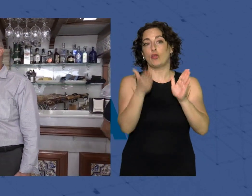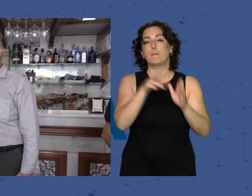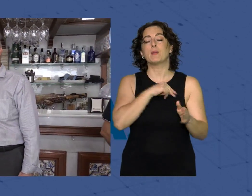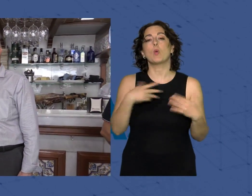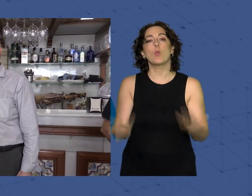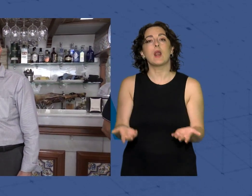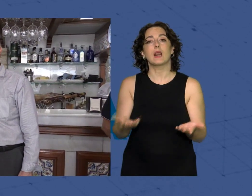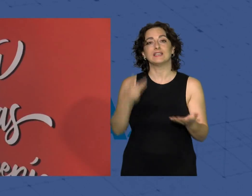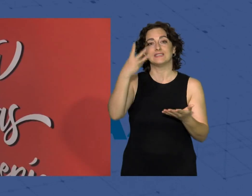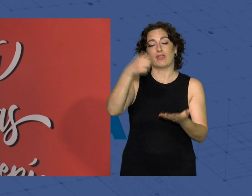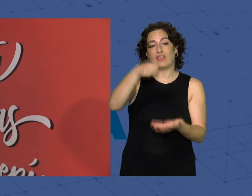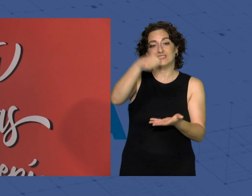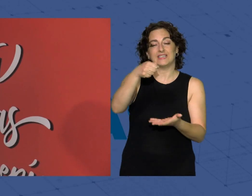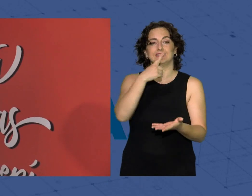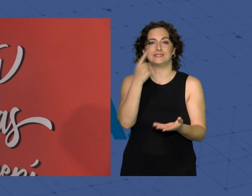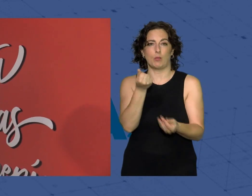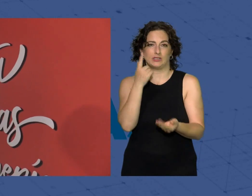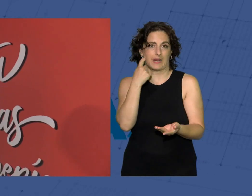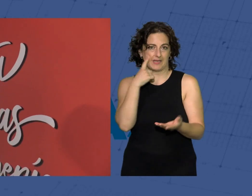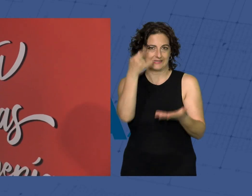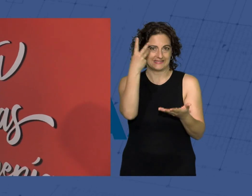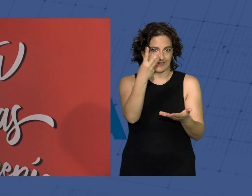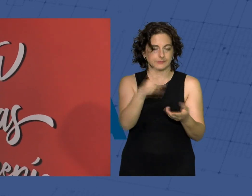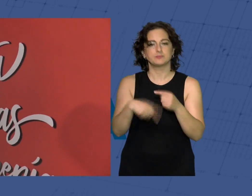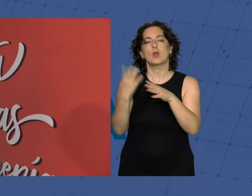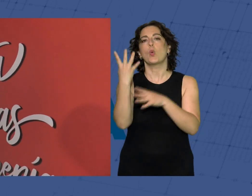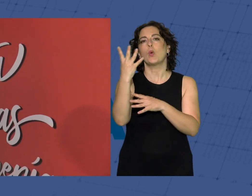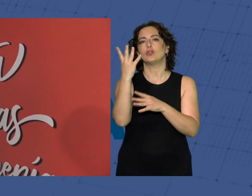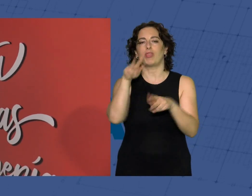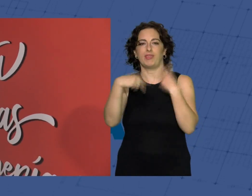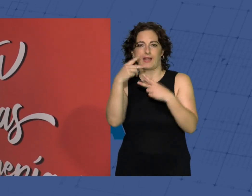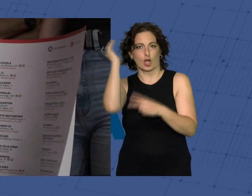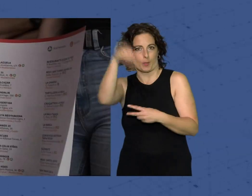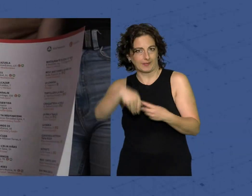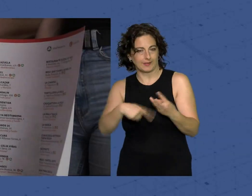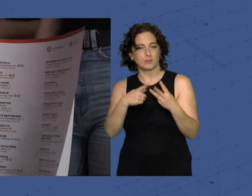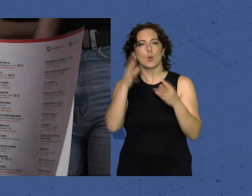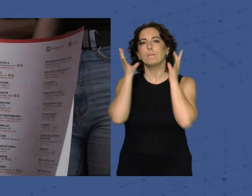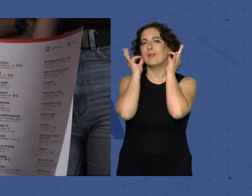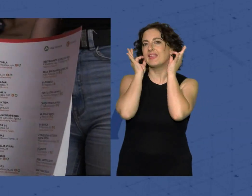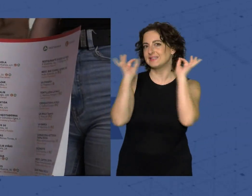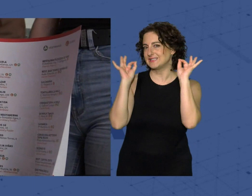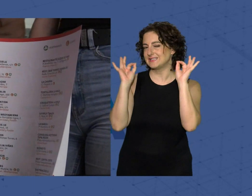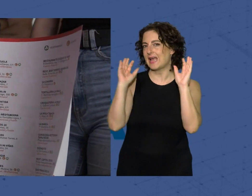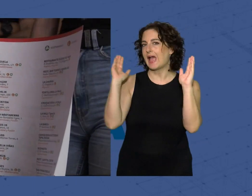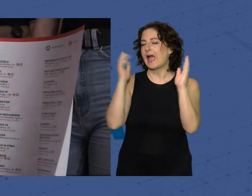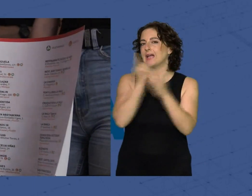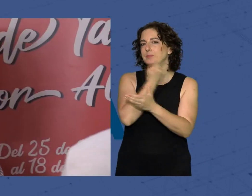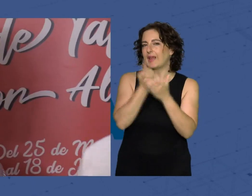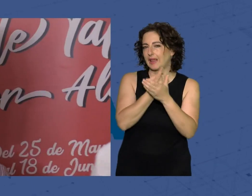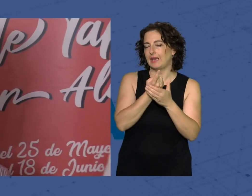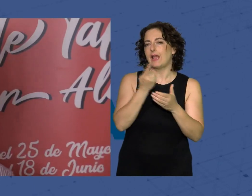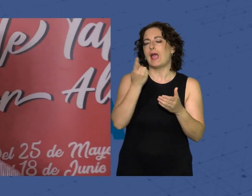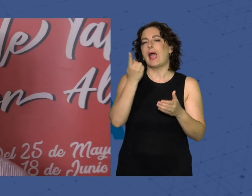serán tres cestas de sabores Almería cuatro cenas románticas y unos pendientes Asperger Almería by